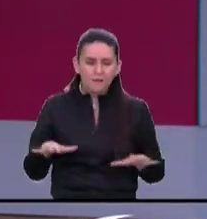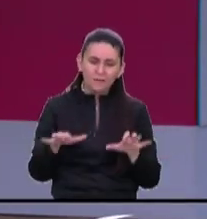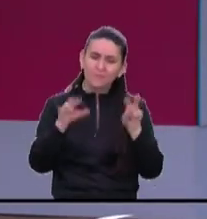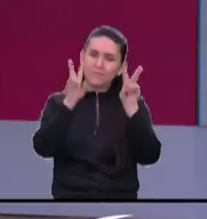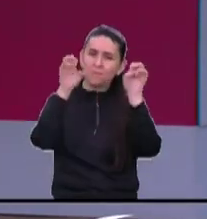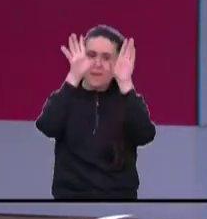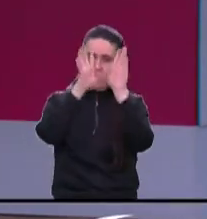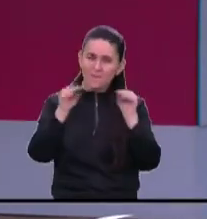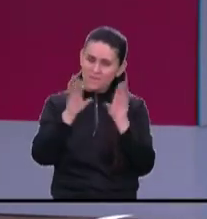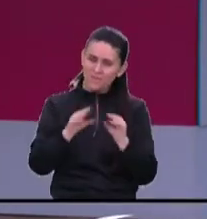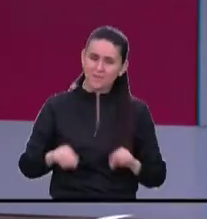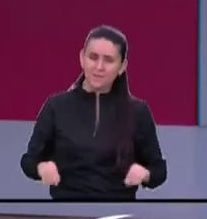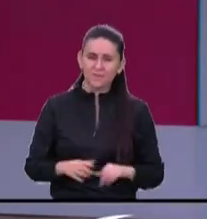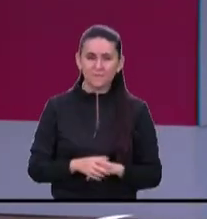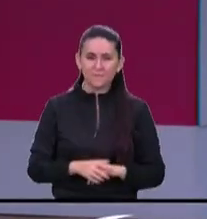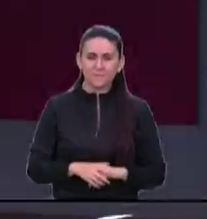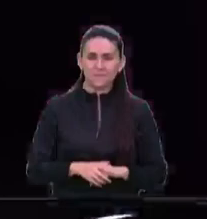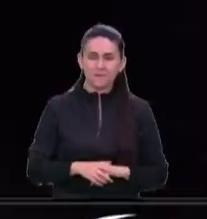esta temporada especial.